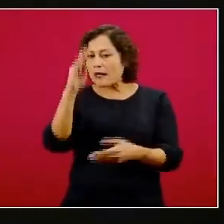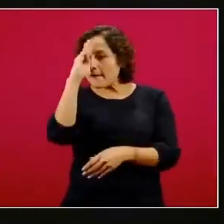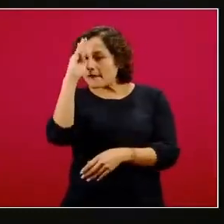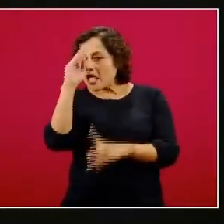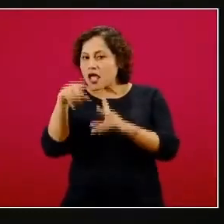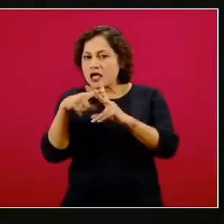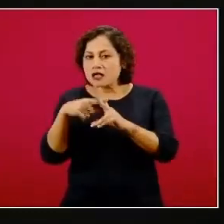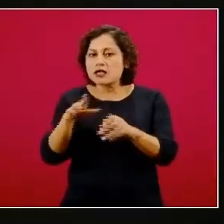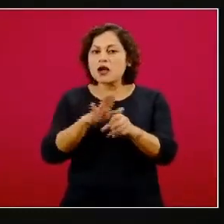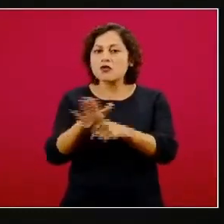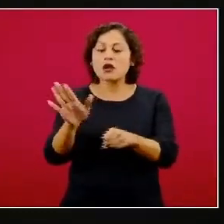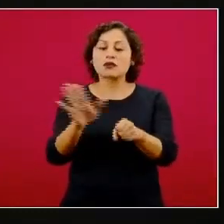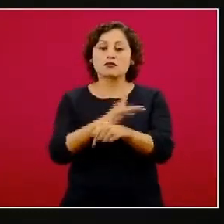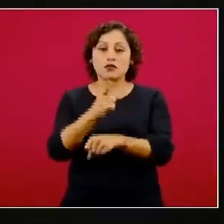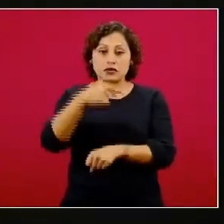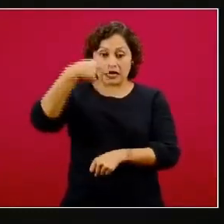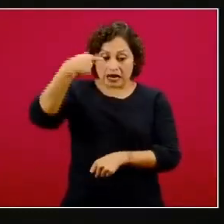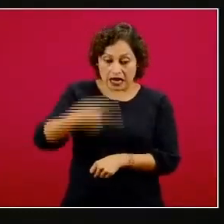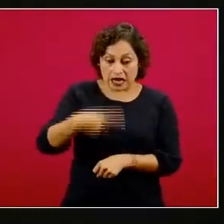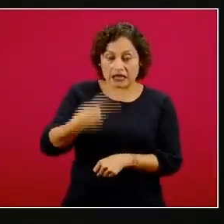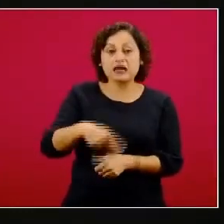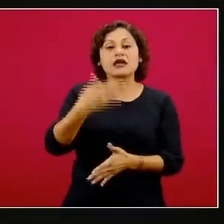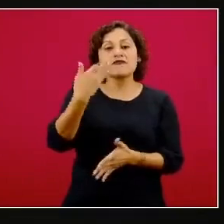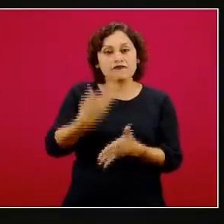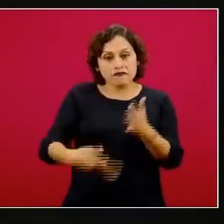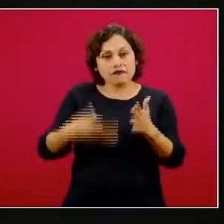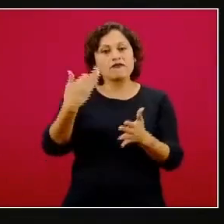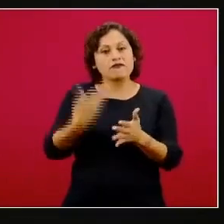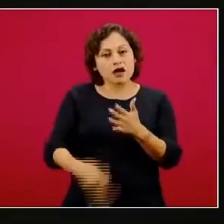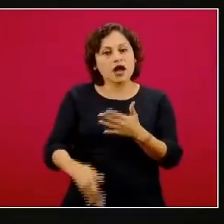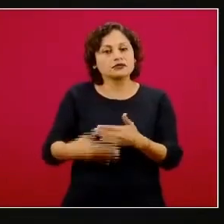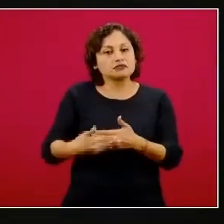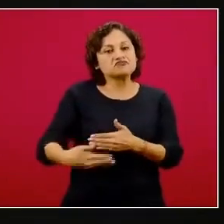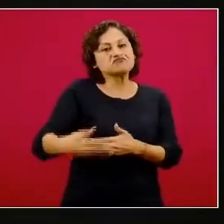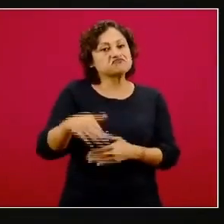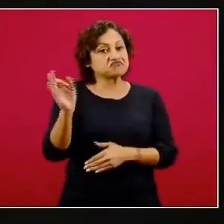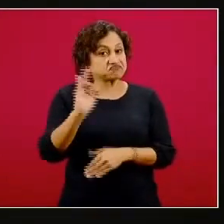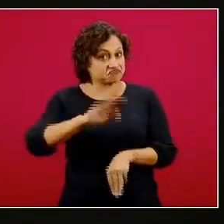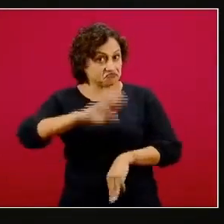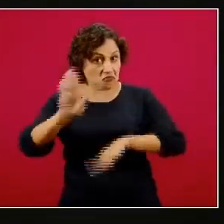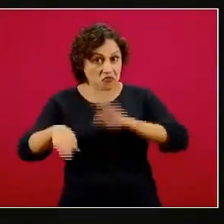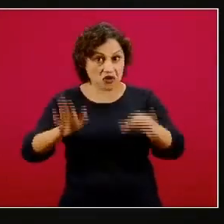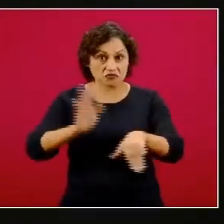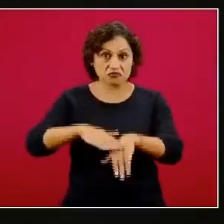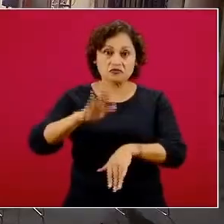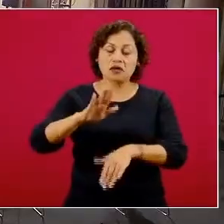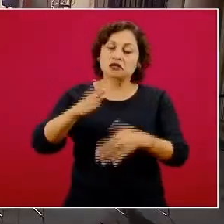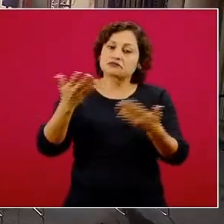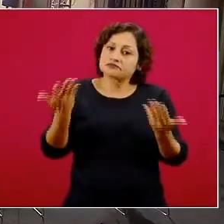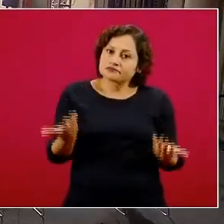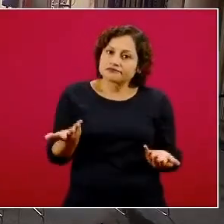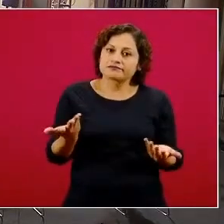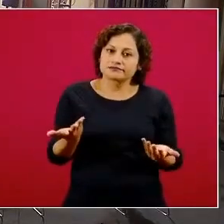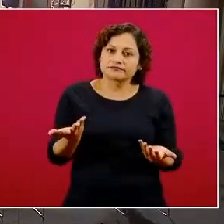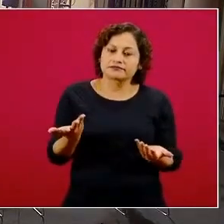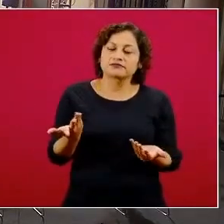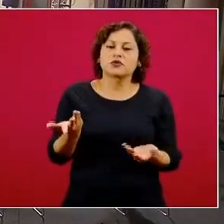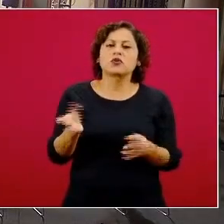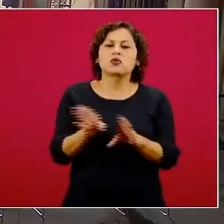pues implica todavía muchos muertos más en el mundo, desgraciadamente, ¿no? Entonces, ¿cómo están